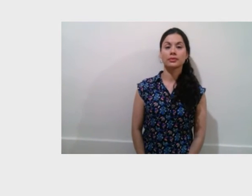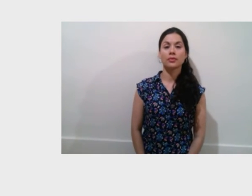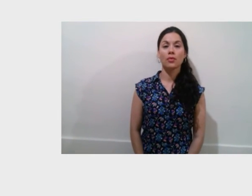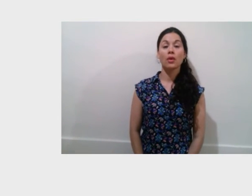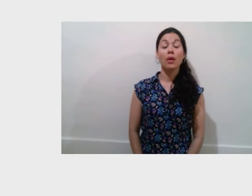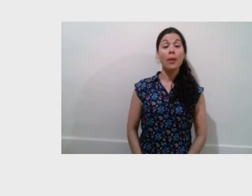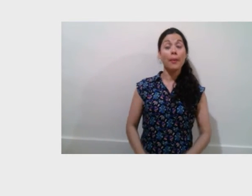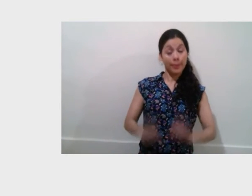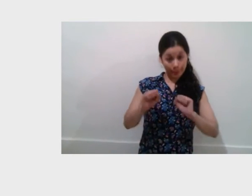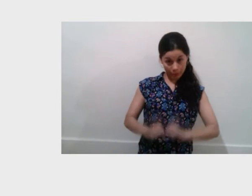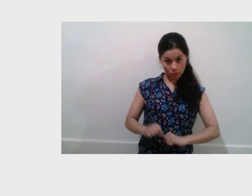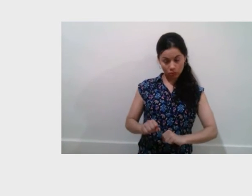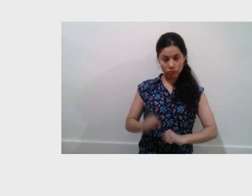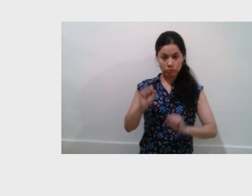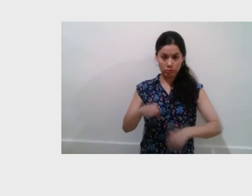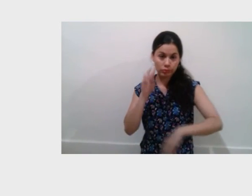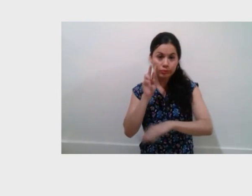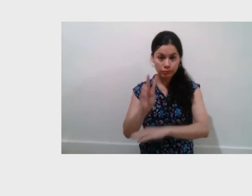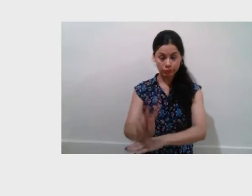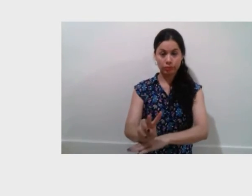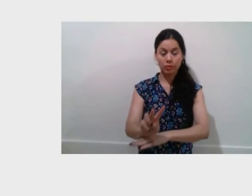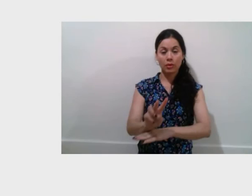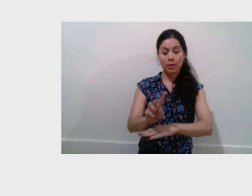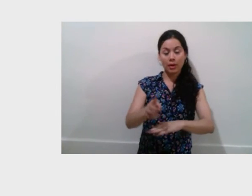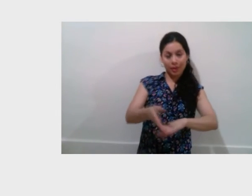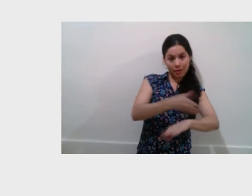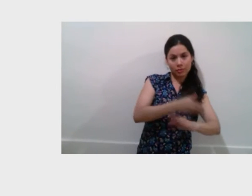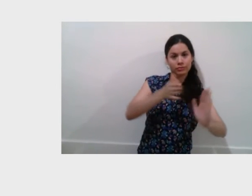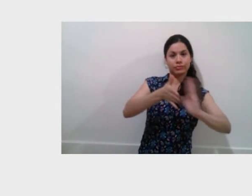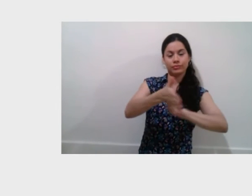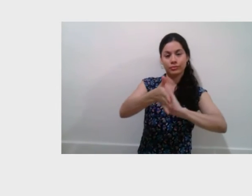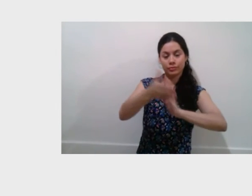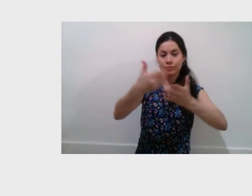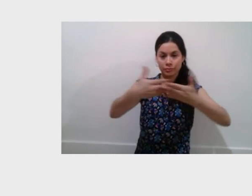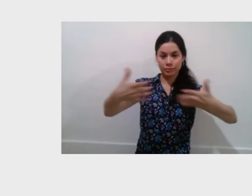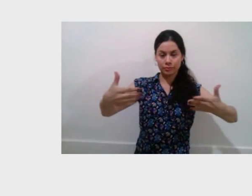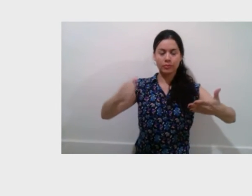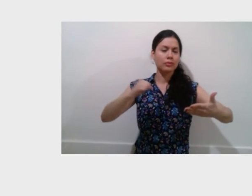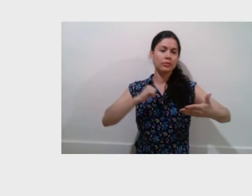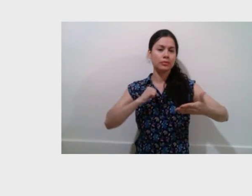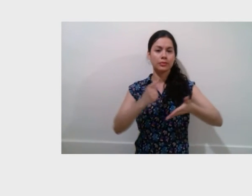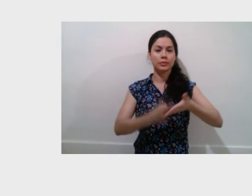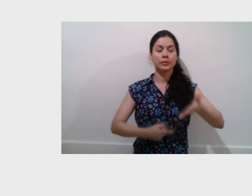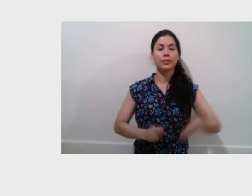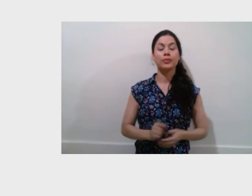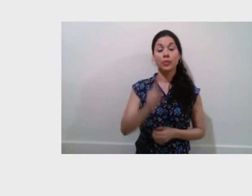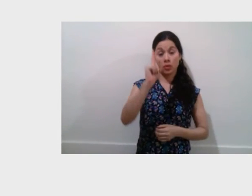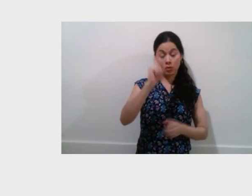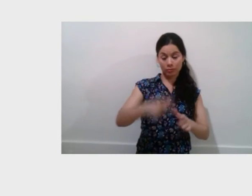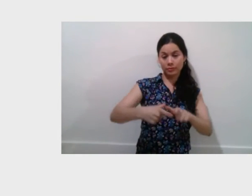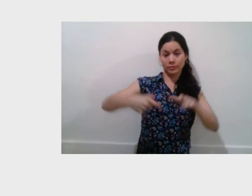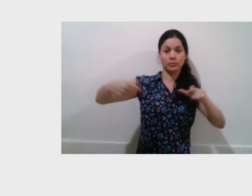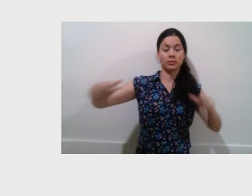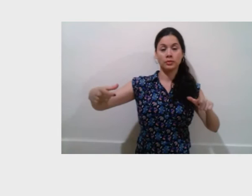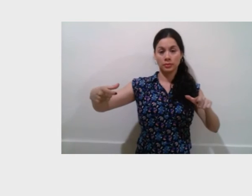Como pudimos observar en el enunciado anterior, tenemos una